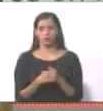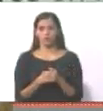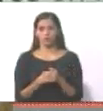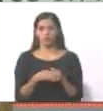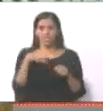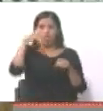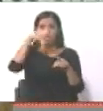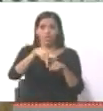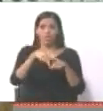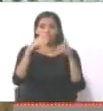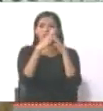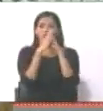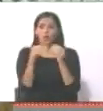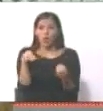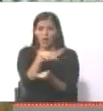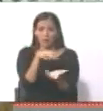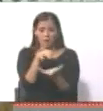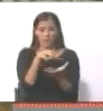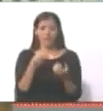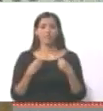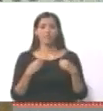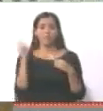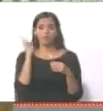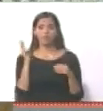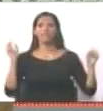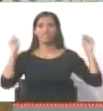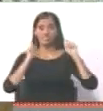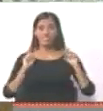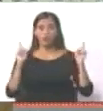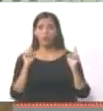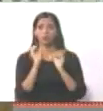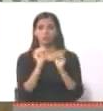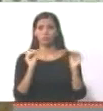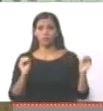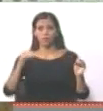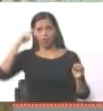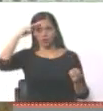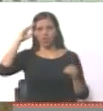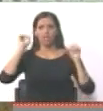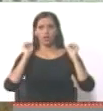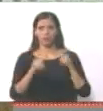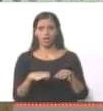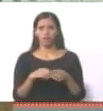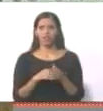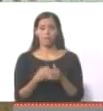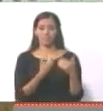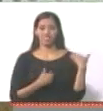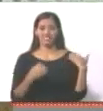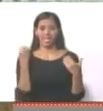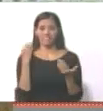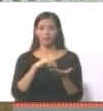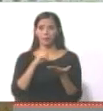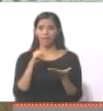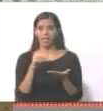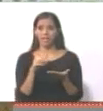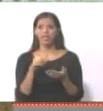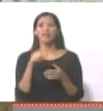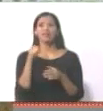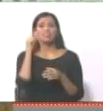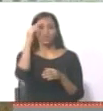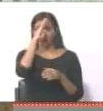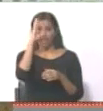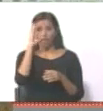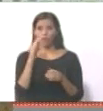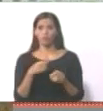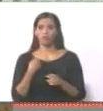humilló toda la crisis que vive Venezuela. Según denuncia un general retirado, el presidente de la Asamblea, Diosdado Cabello, gastó 16 millones